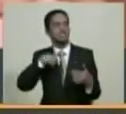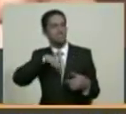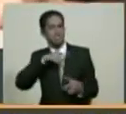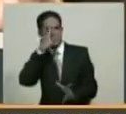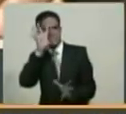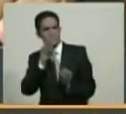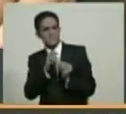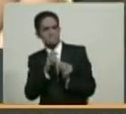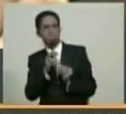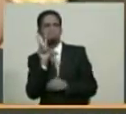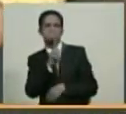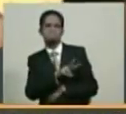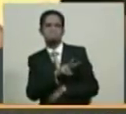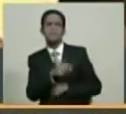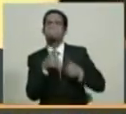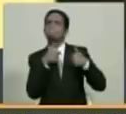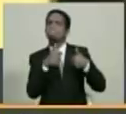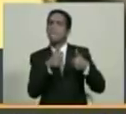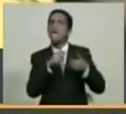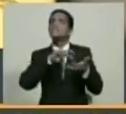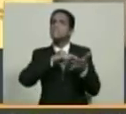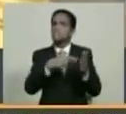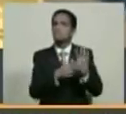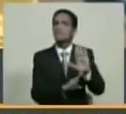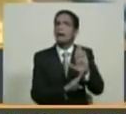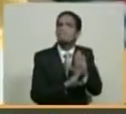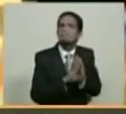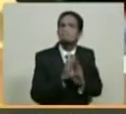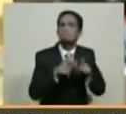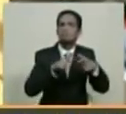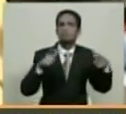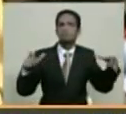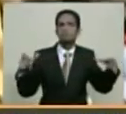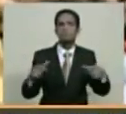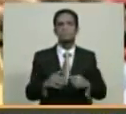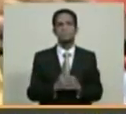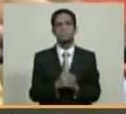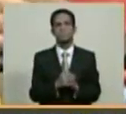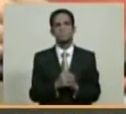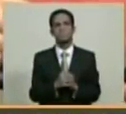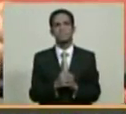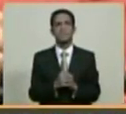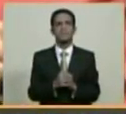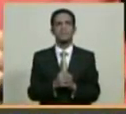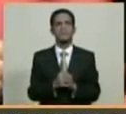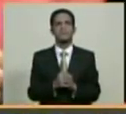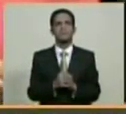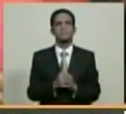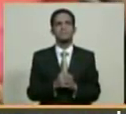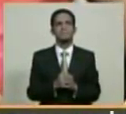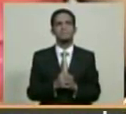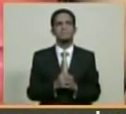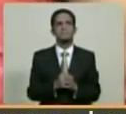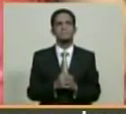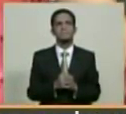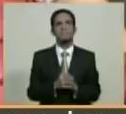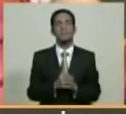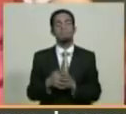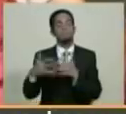son extraordinariamente favorables. Favorables. Las fuerzas productivas se